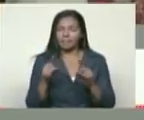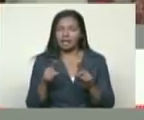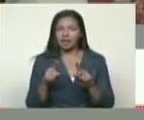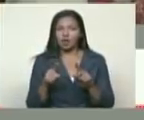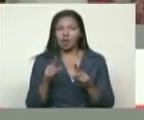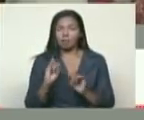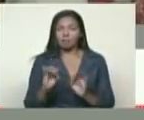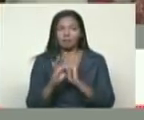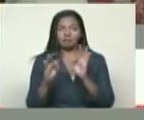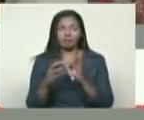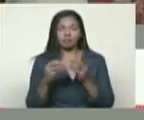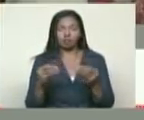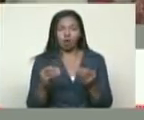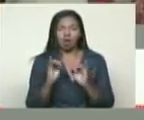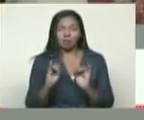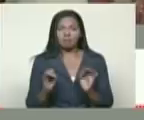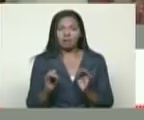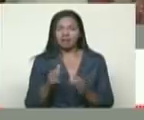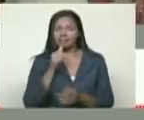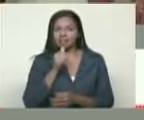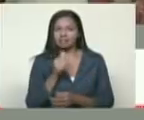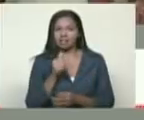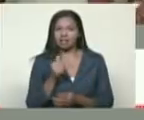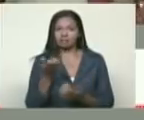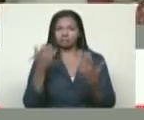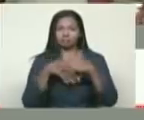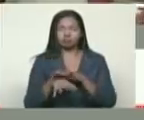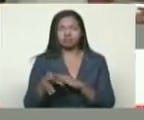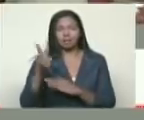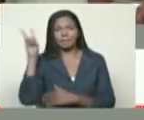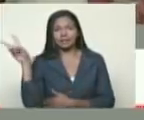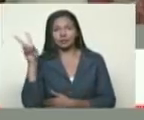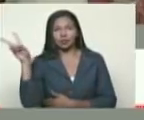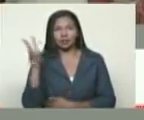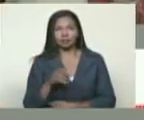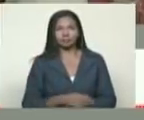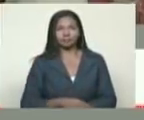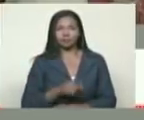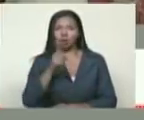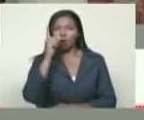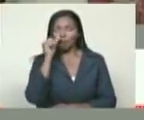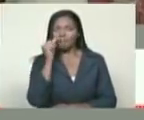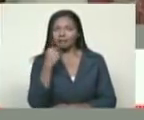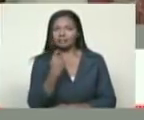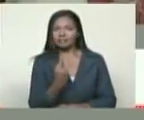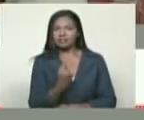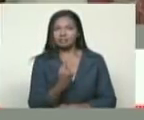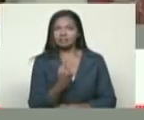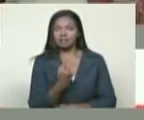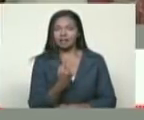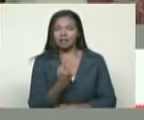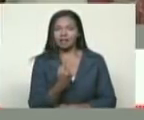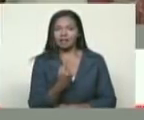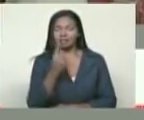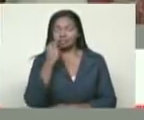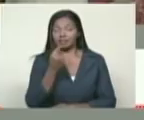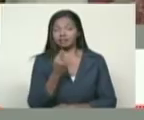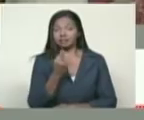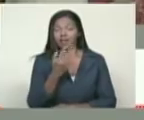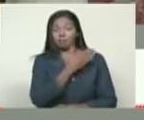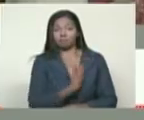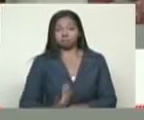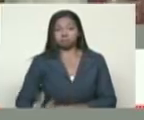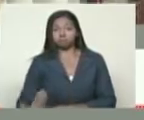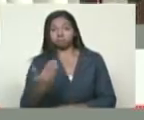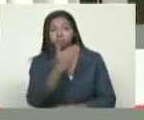Comando Sur, que quiere decir la invasión de Venezuela. Ahí hay un señor que se llama, que dice él, el autoproclamado